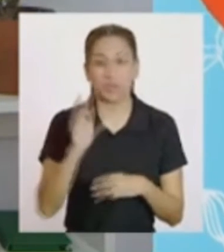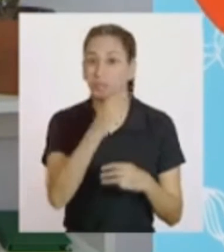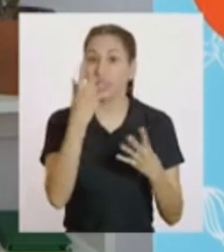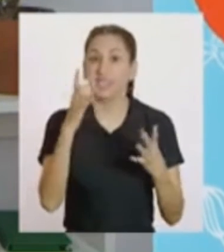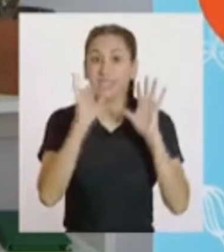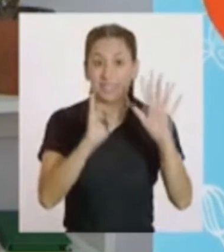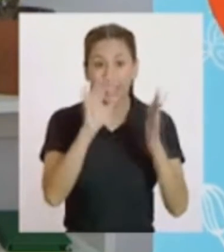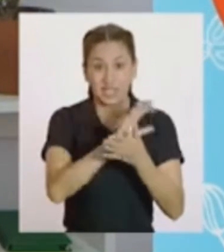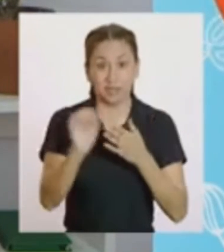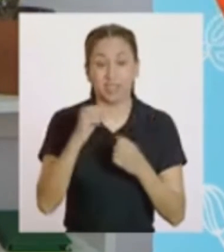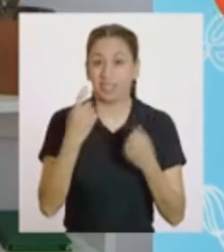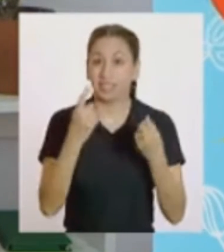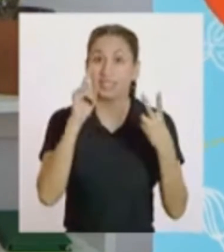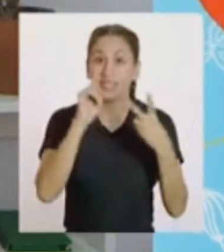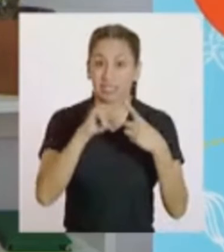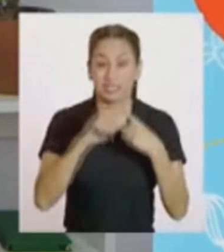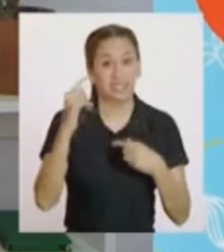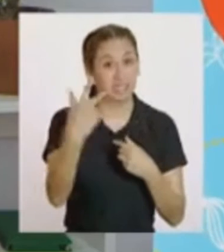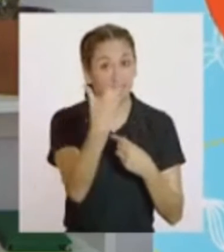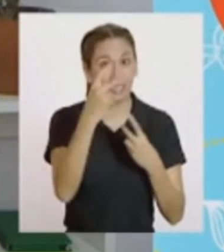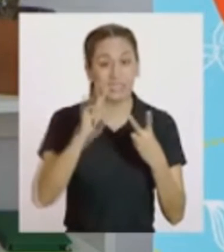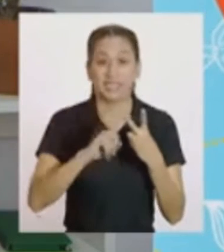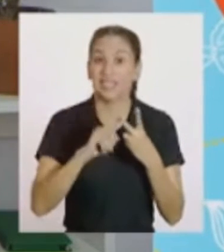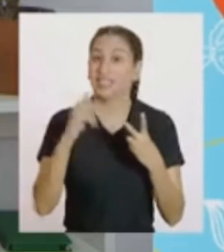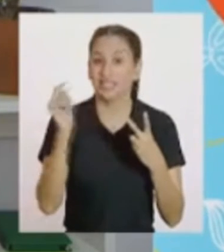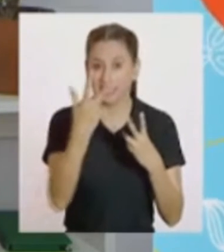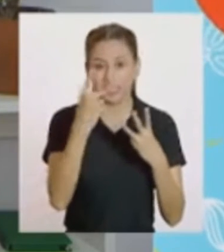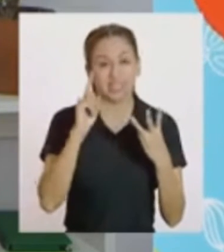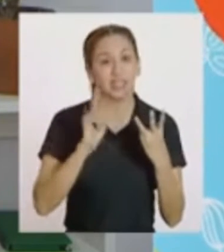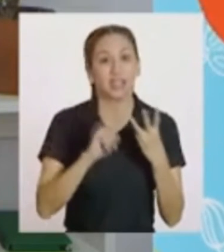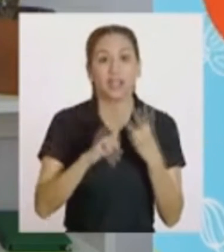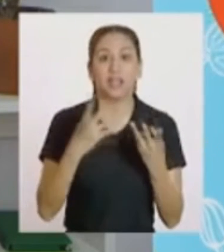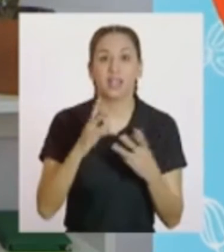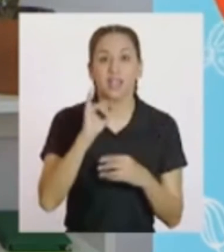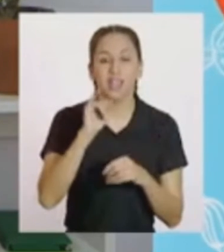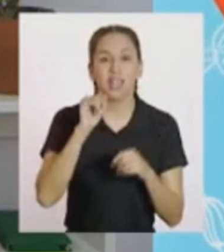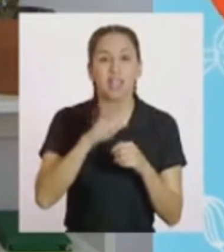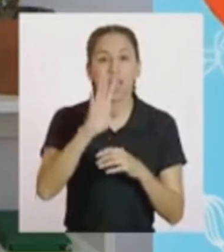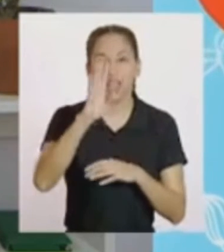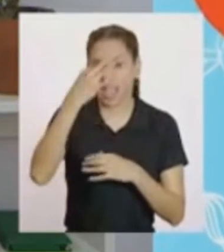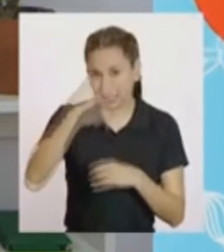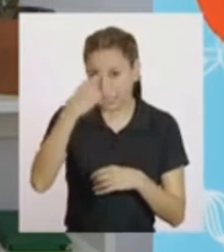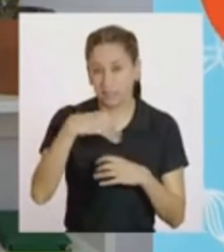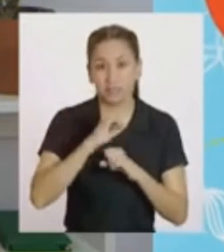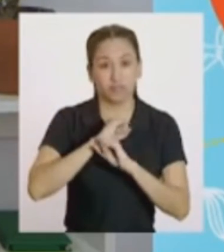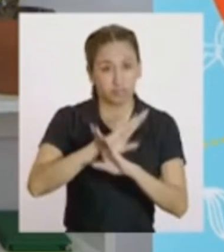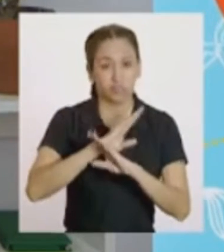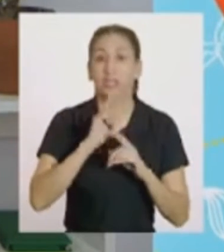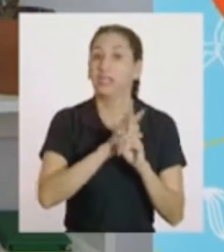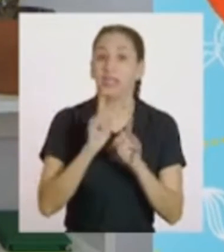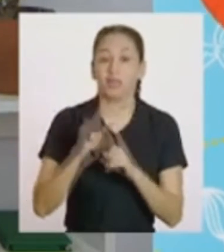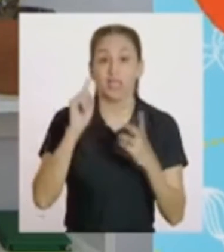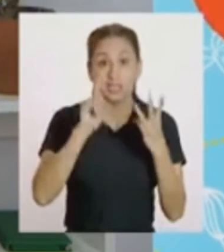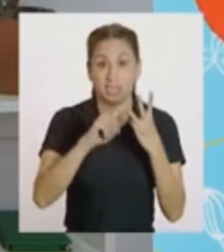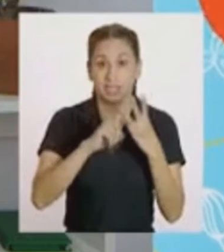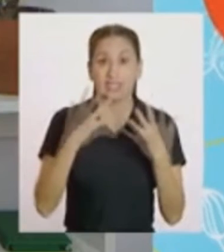seis meses, la tercera dosis de la pentavalente, tercera de la polio y primera dosis de influenza. La segunda